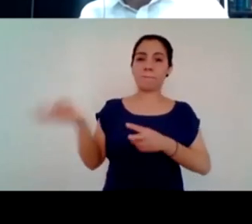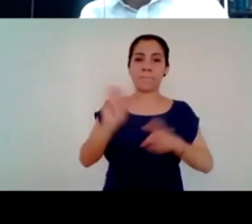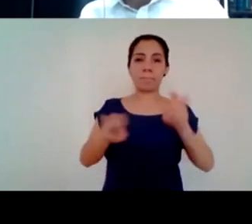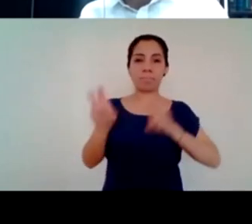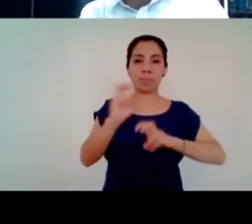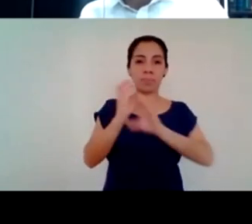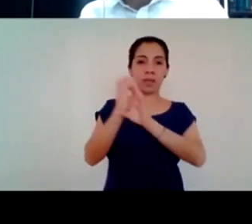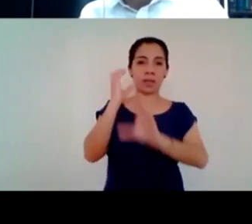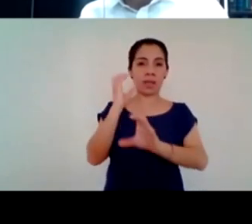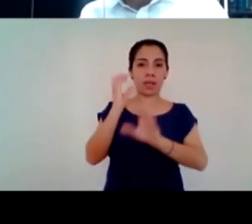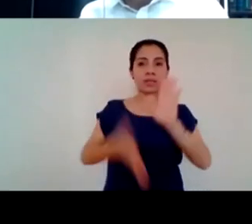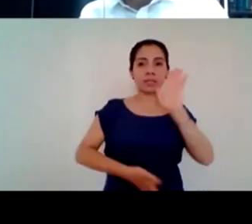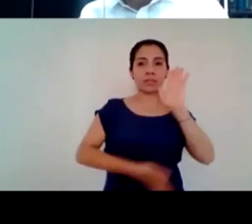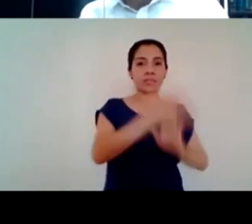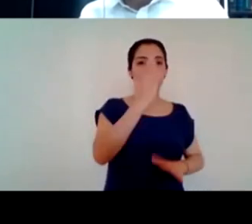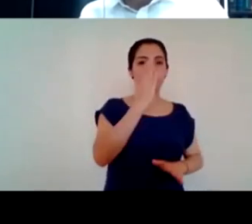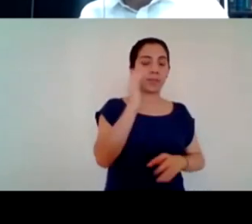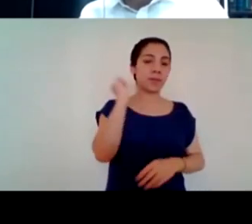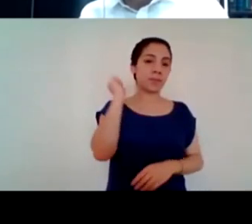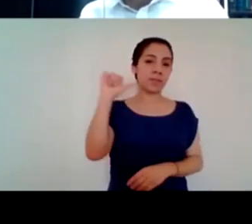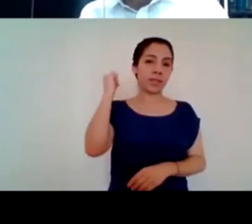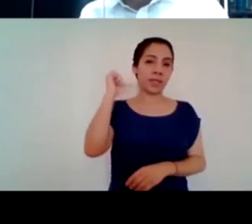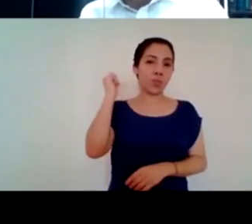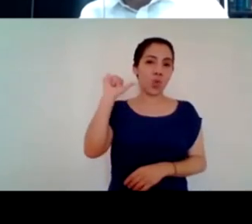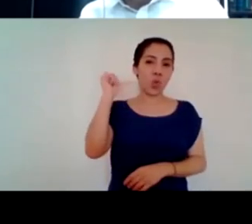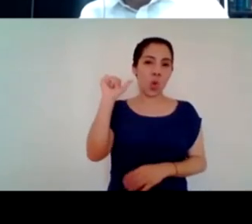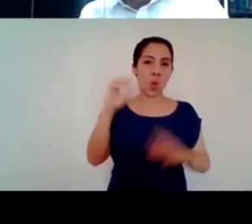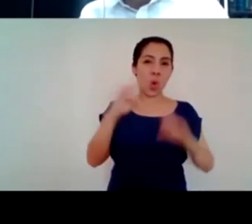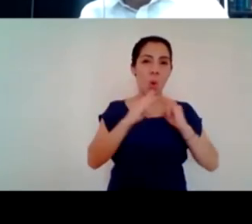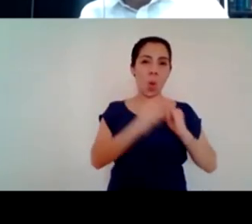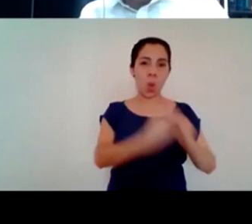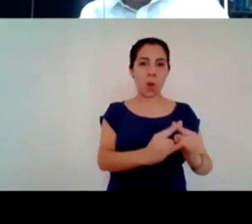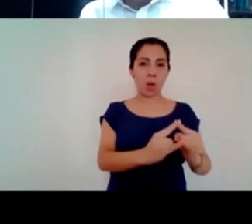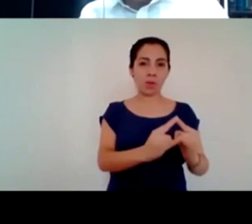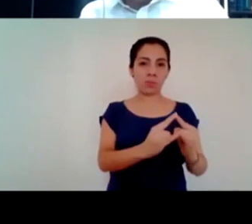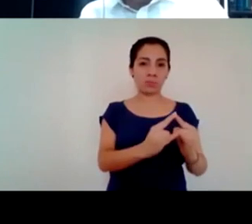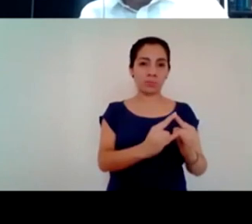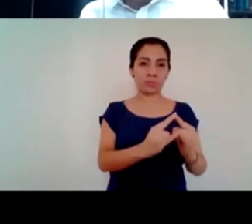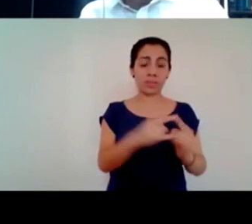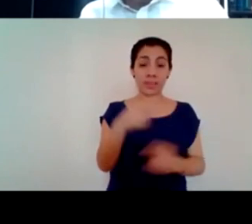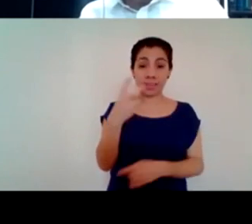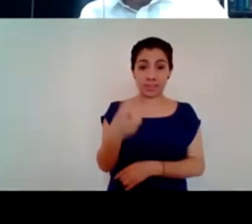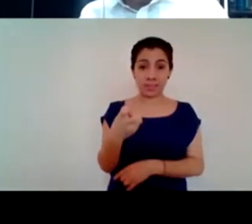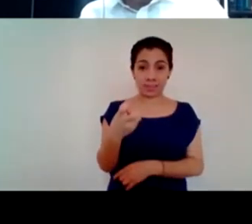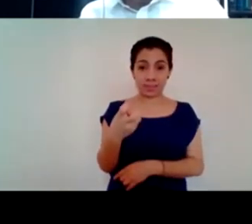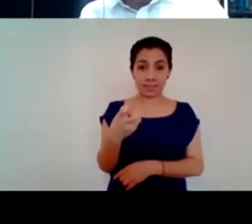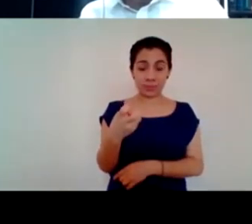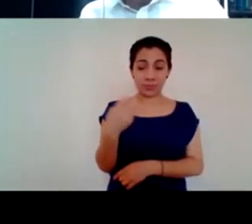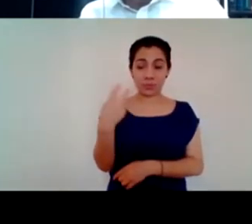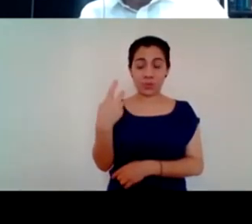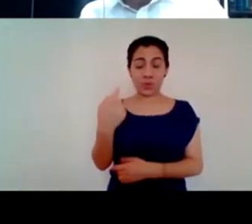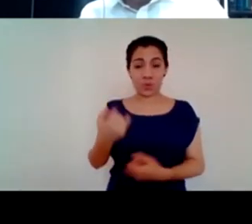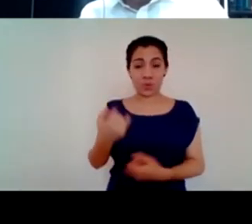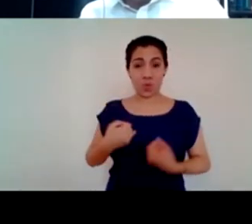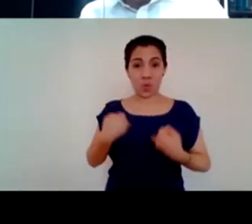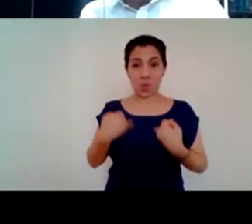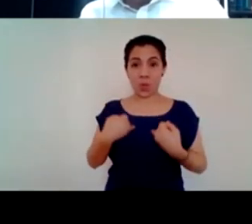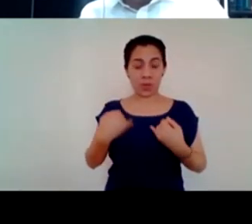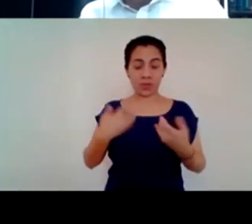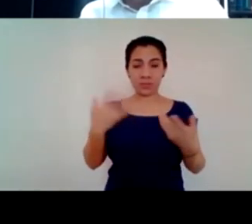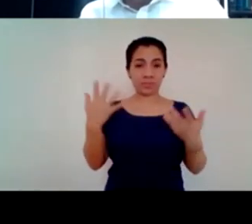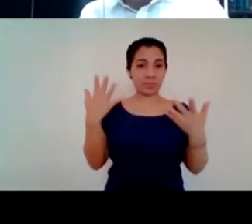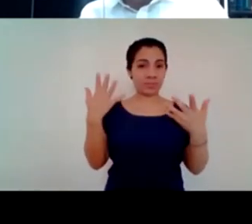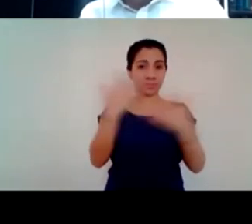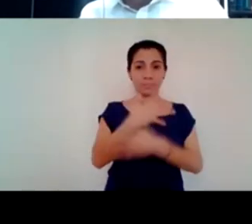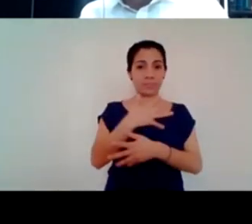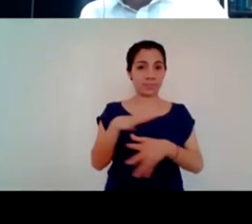acampar a Acapulco. Y esto les cambiaba la vida a los chavos, porque son niños y niñas que nunca en su vida han